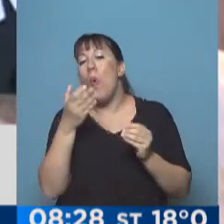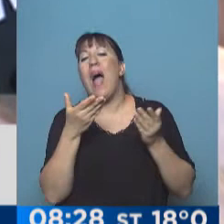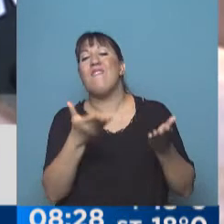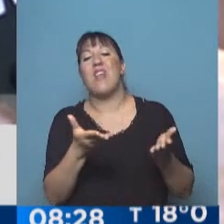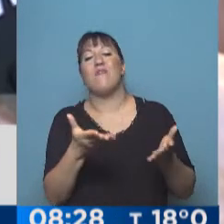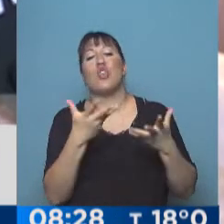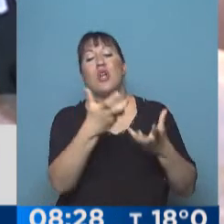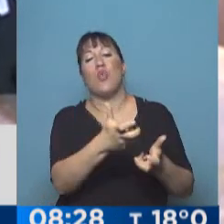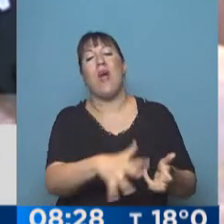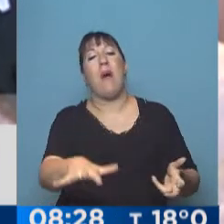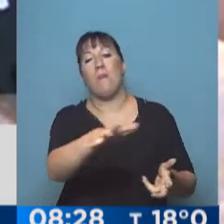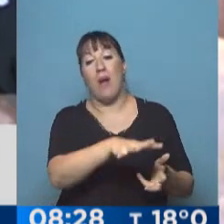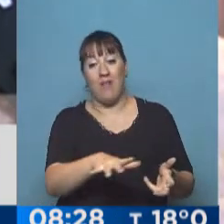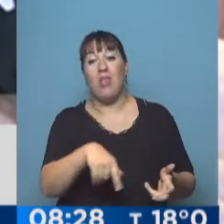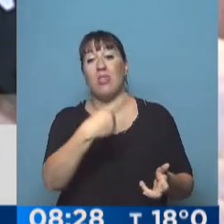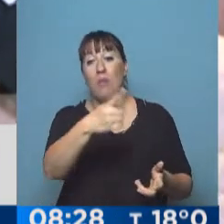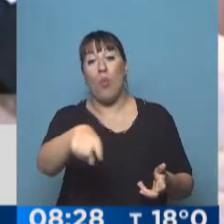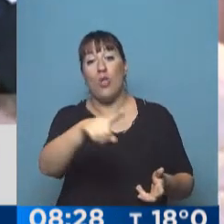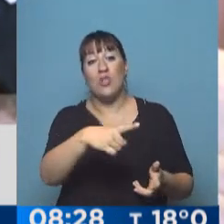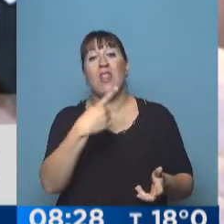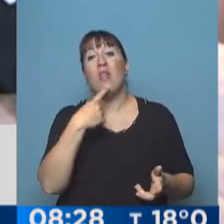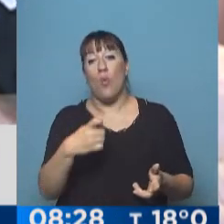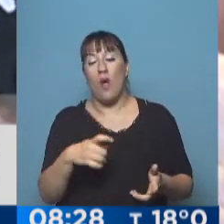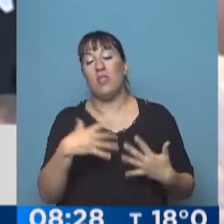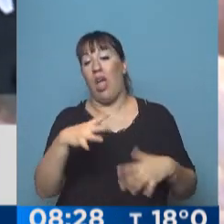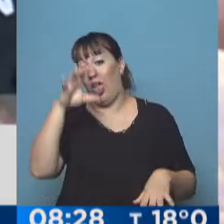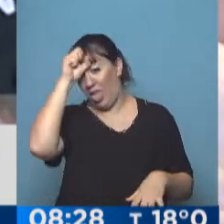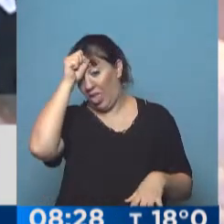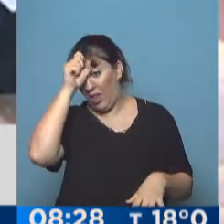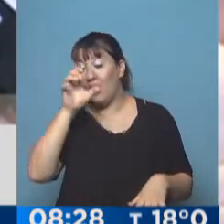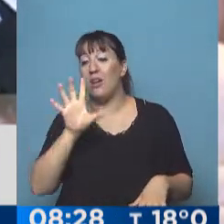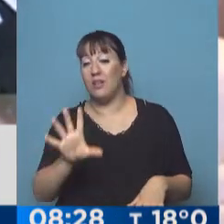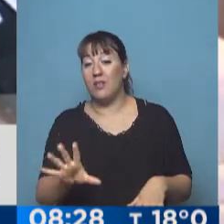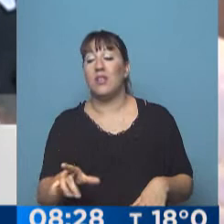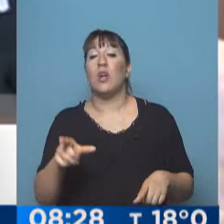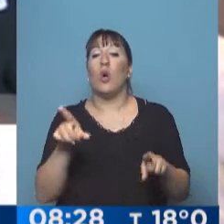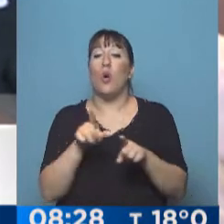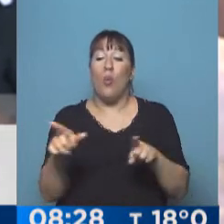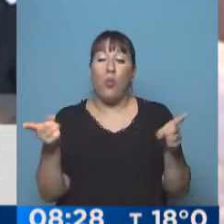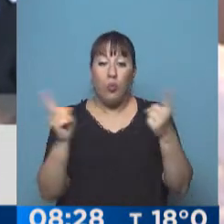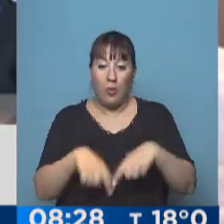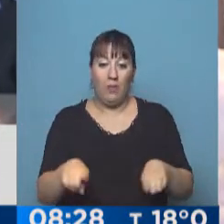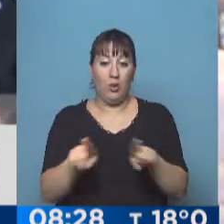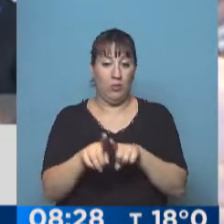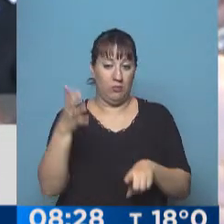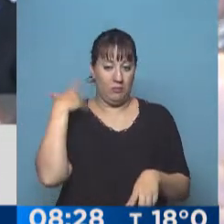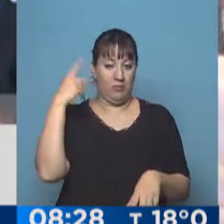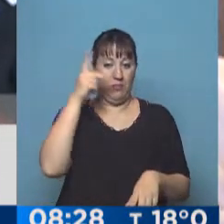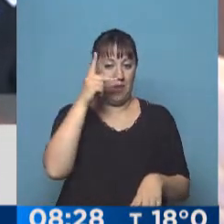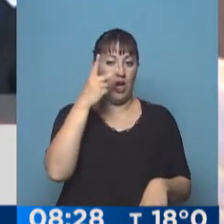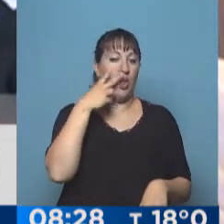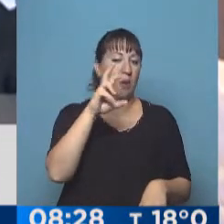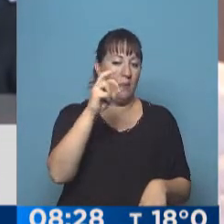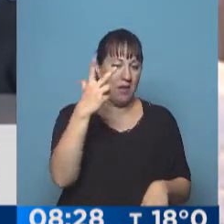en beneficio del pueblo cuando se quieran dar cuenta va a ser tarde y el desaguisado volver a desarmarlo como lo hizo néstor kirchner en el 2003 la